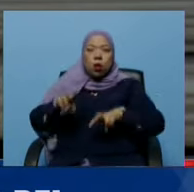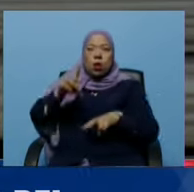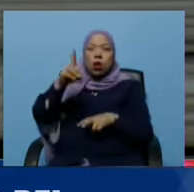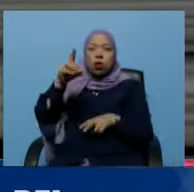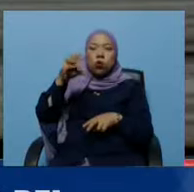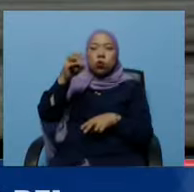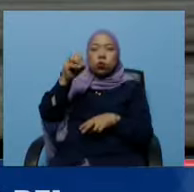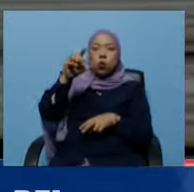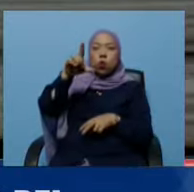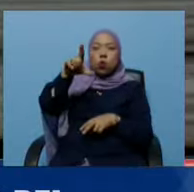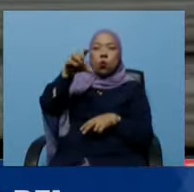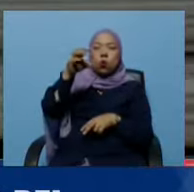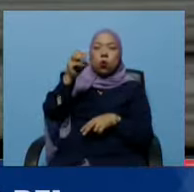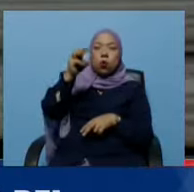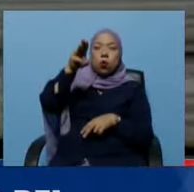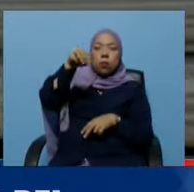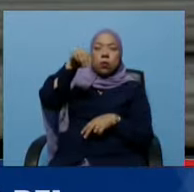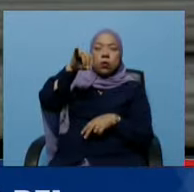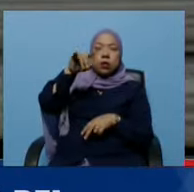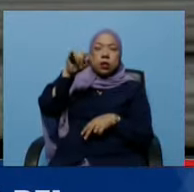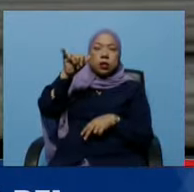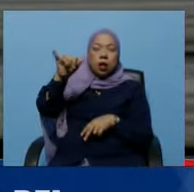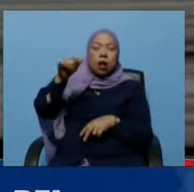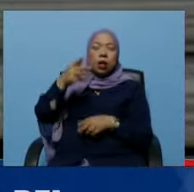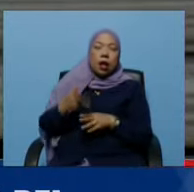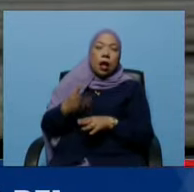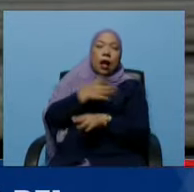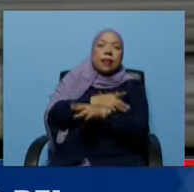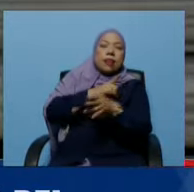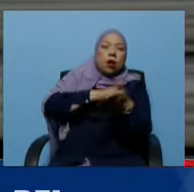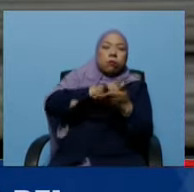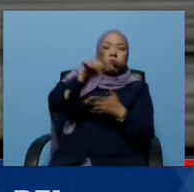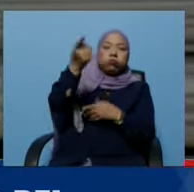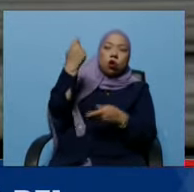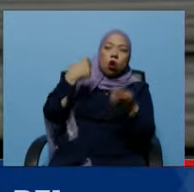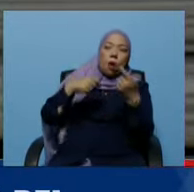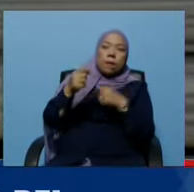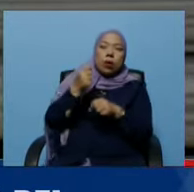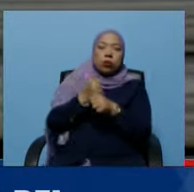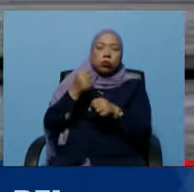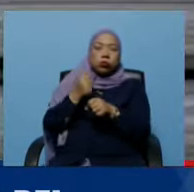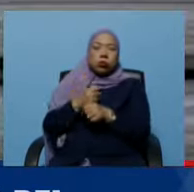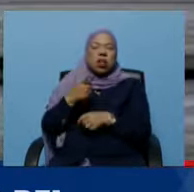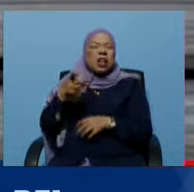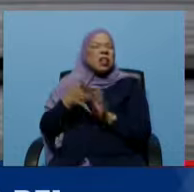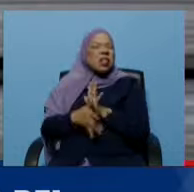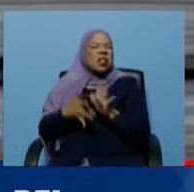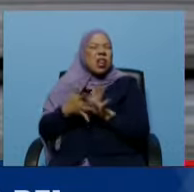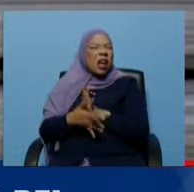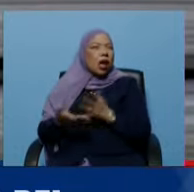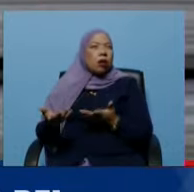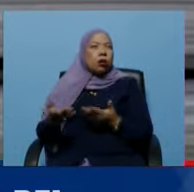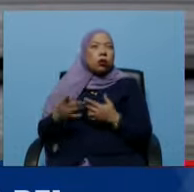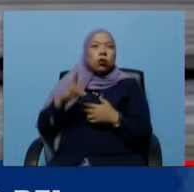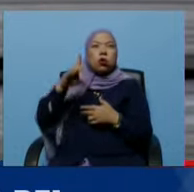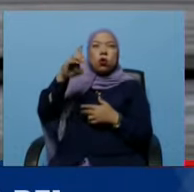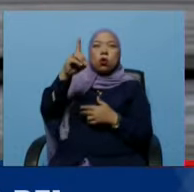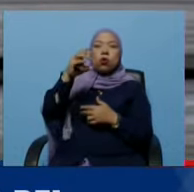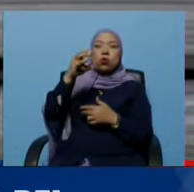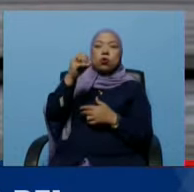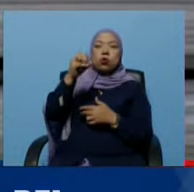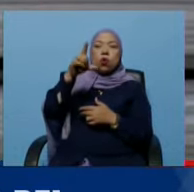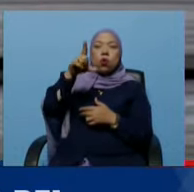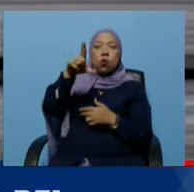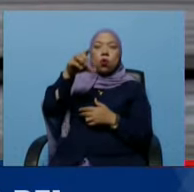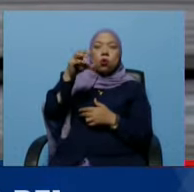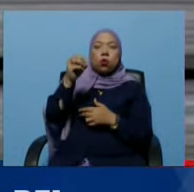dolomita. Antes importábamos dolomita. Ah, Héctor Silva, ¿qué me puedes decir de la dolomita? Bueno, así es, presidente. Ilústranos.